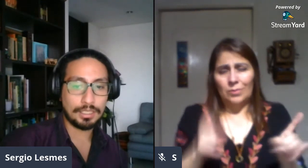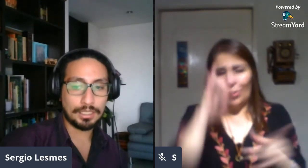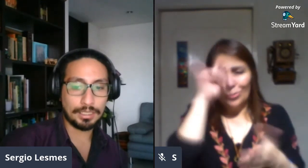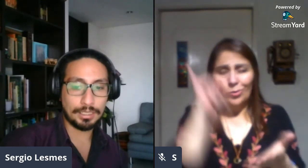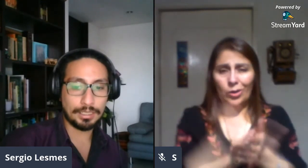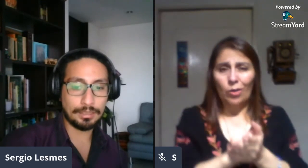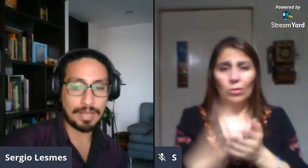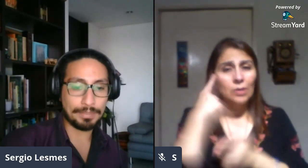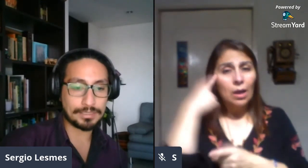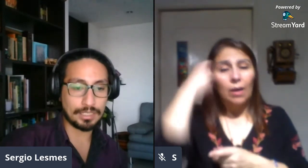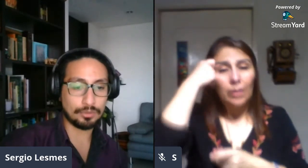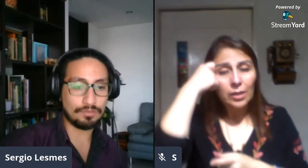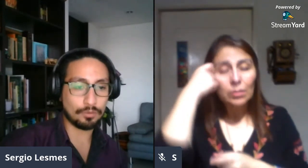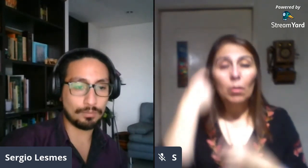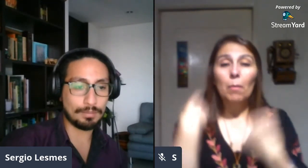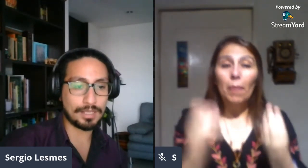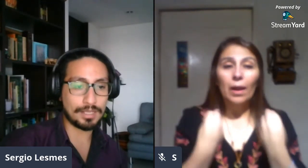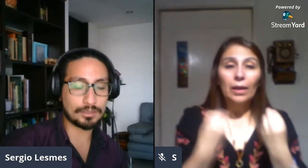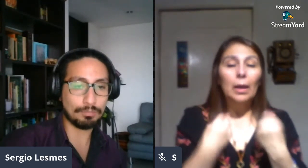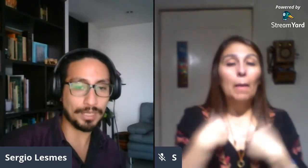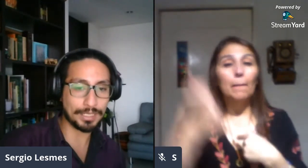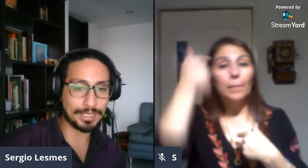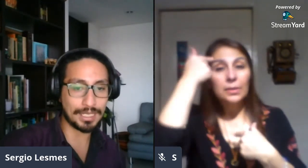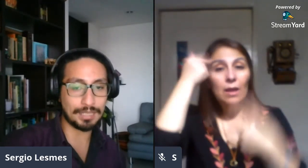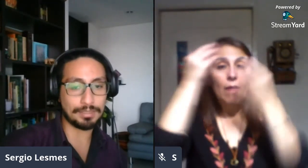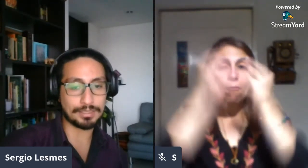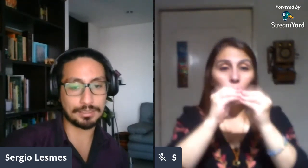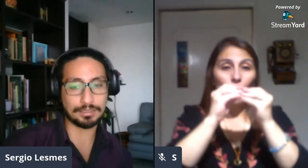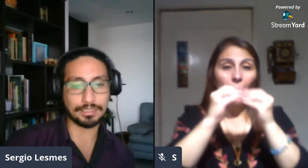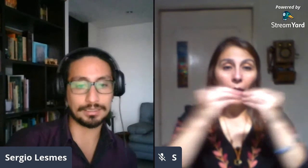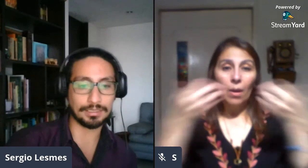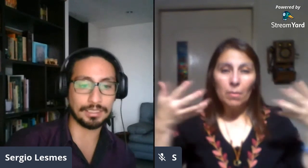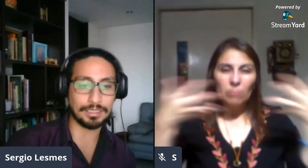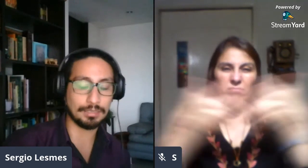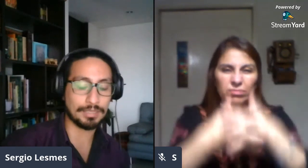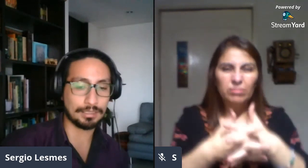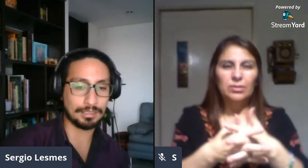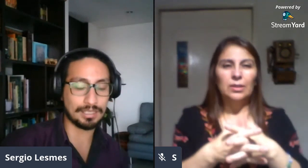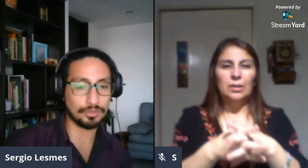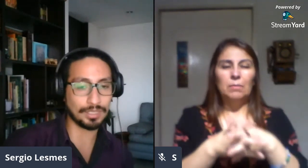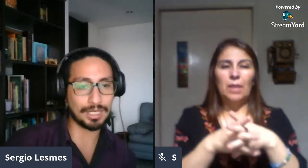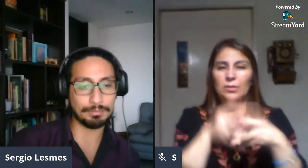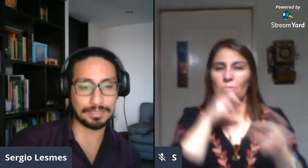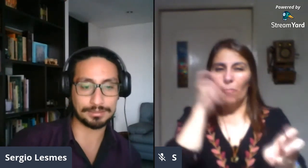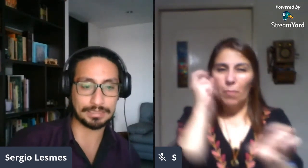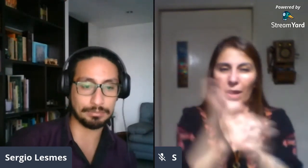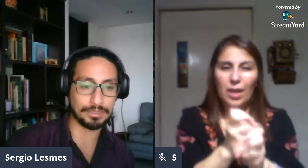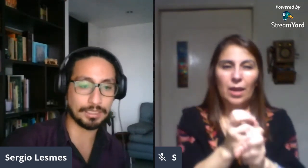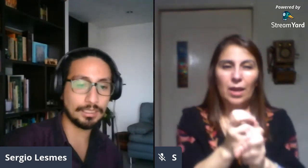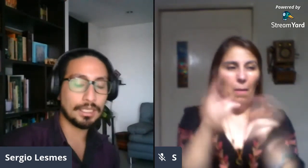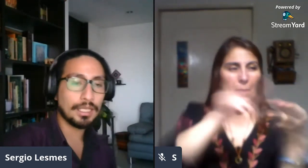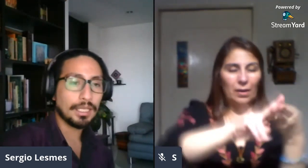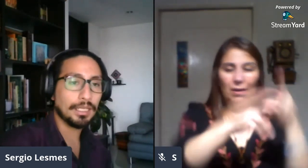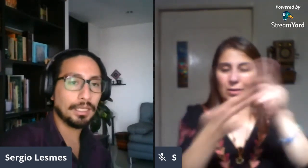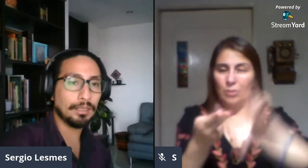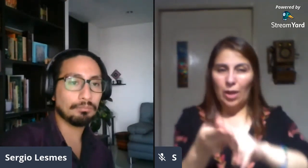arriesguemos a pensar de una forma más compleja, más enriquecida, más relacional y más